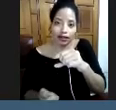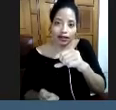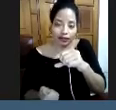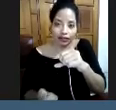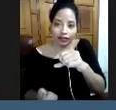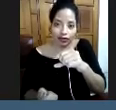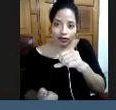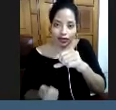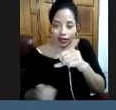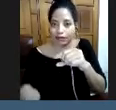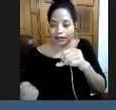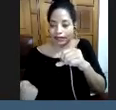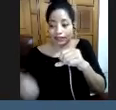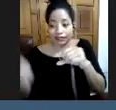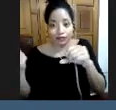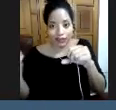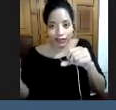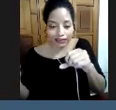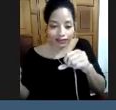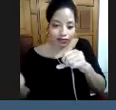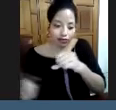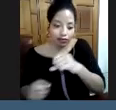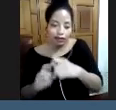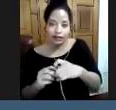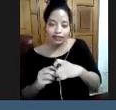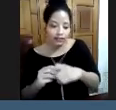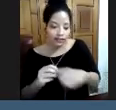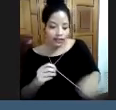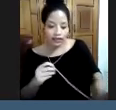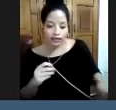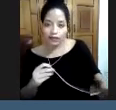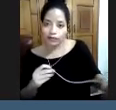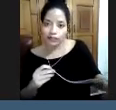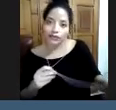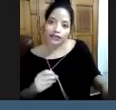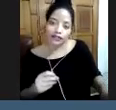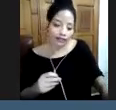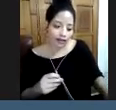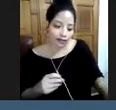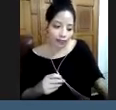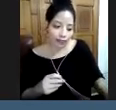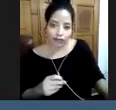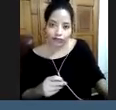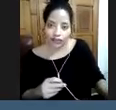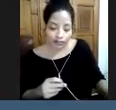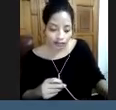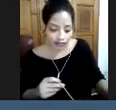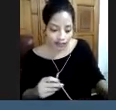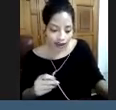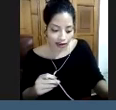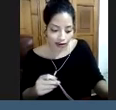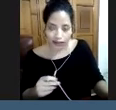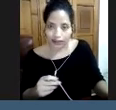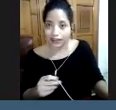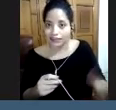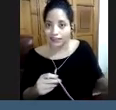está pasando en el país. Así que muchas gracias, Centro Cultural España, y de nuevo muchísimas gracias a todas ustedes. No sé si